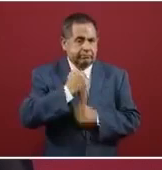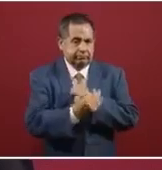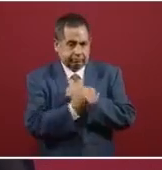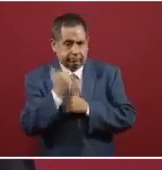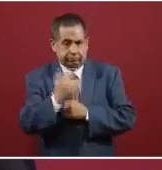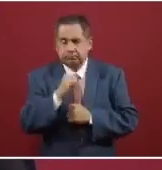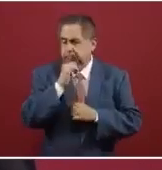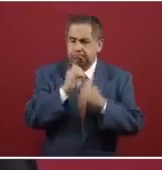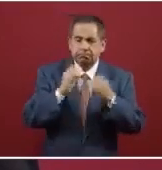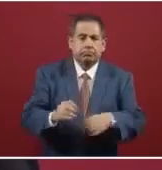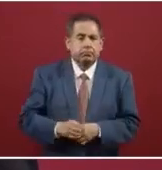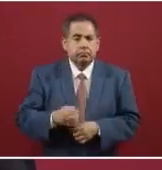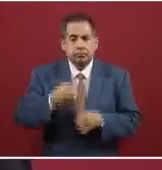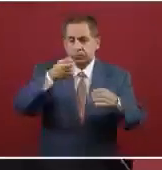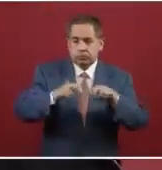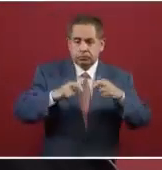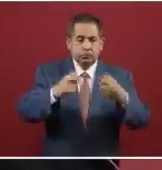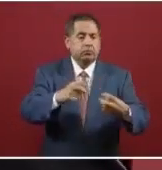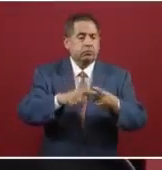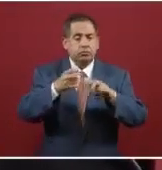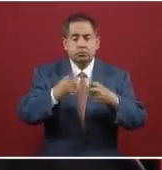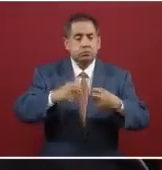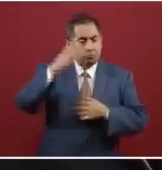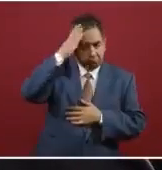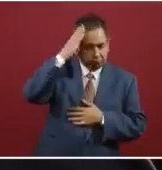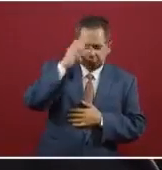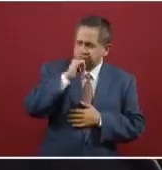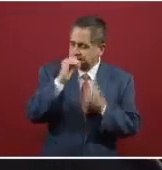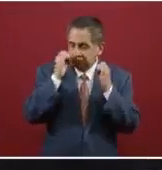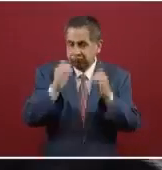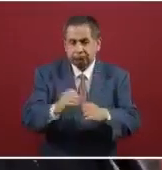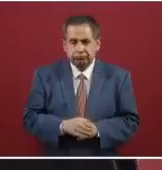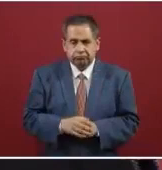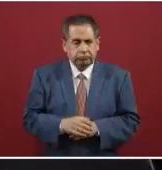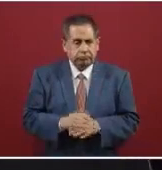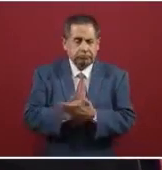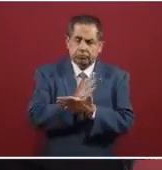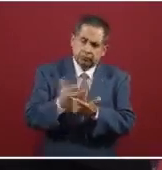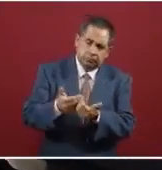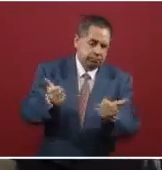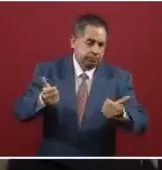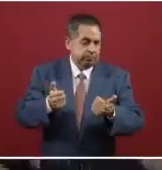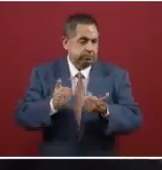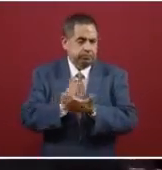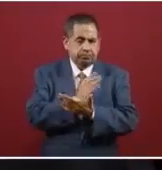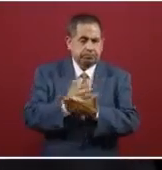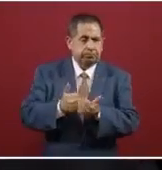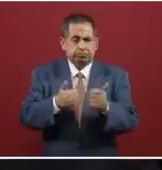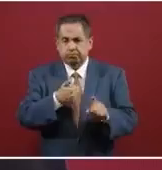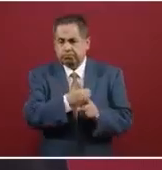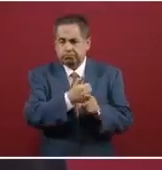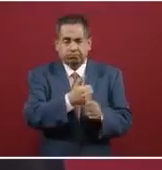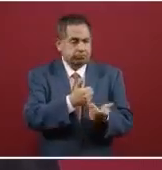a magistrados, a ministros. Es un poder independiente, es un poder